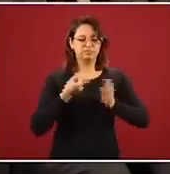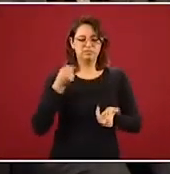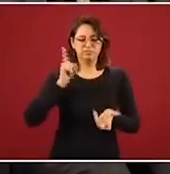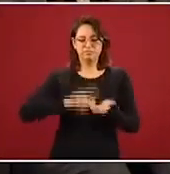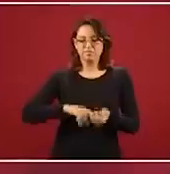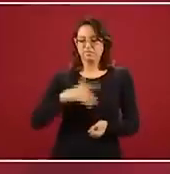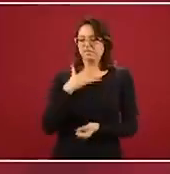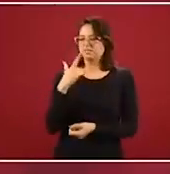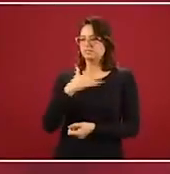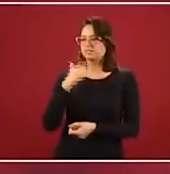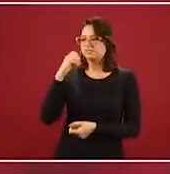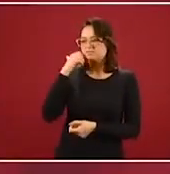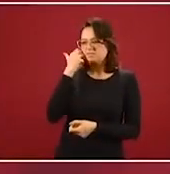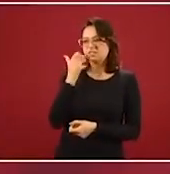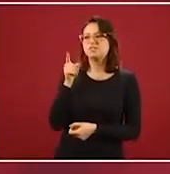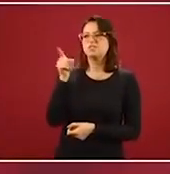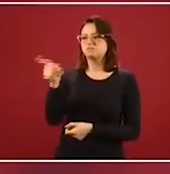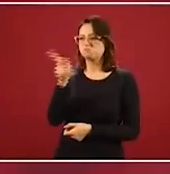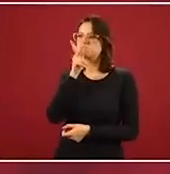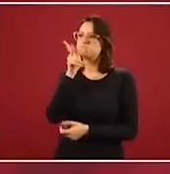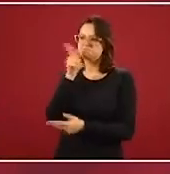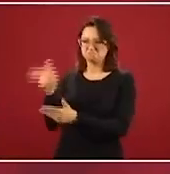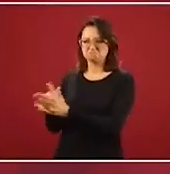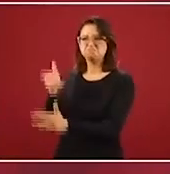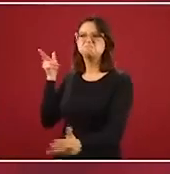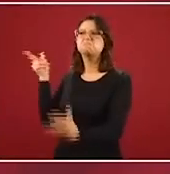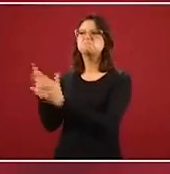era ajusticiar a sus padres.